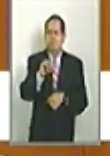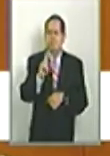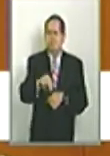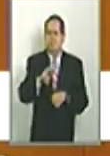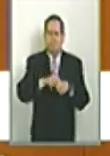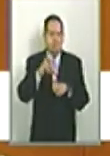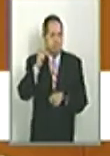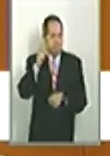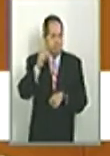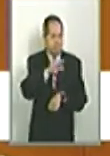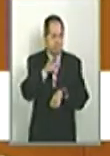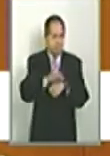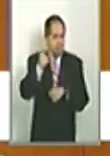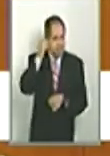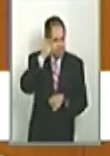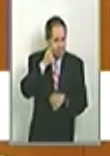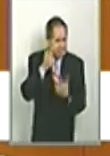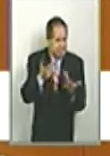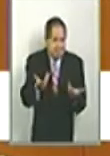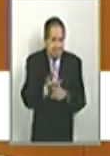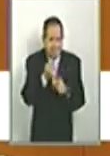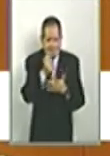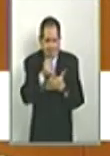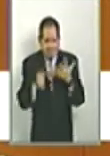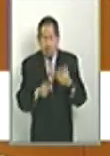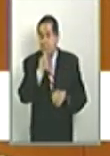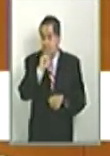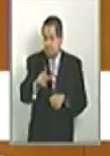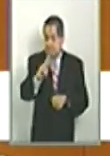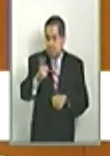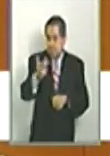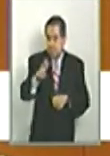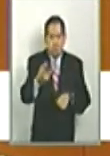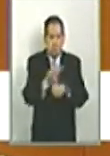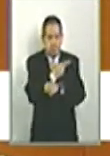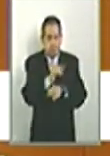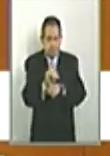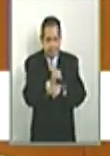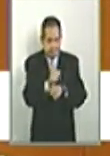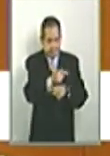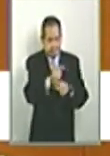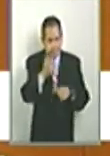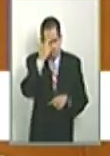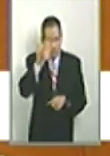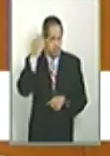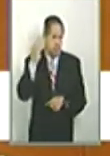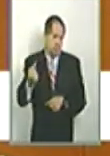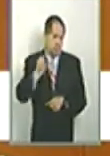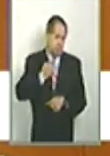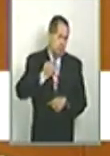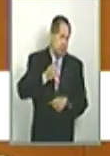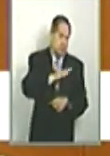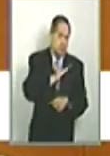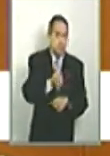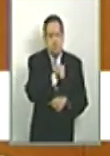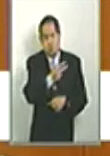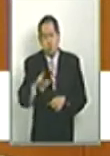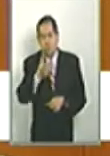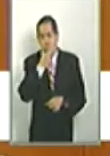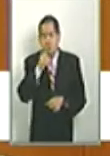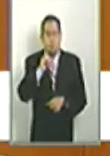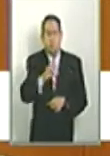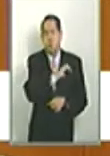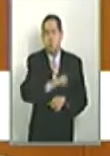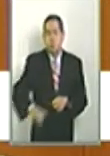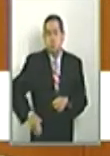diversas solicitudes a la PGR respecto a los avances en las investigaciones de los asesinatos de candidatas y candidatos